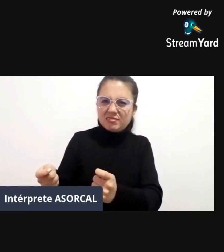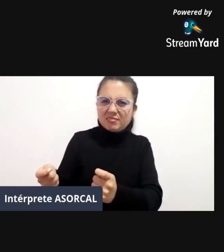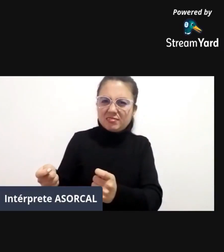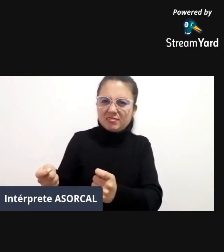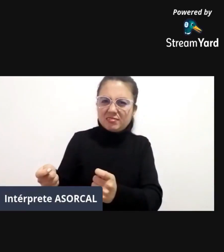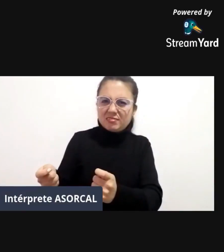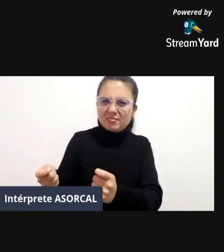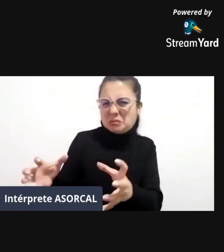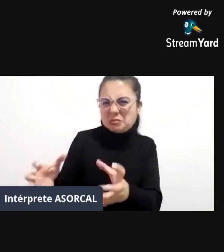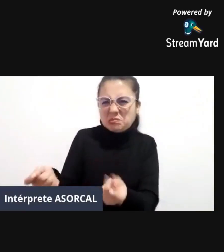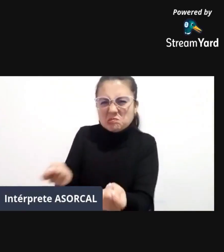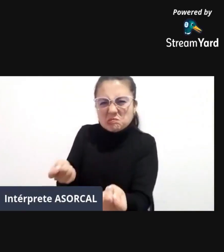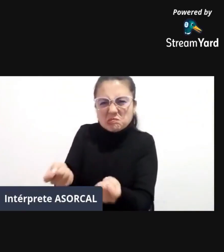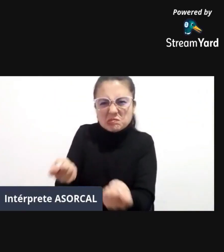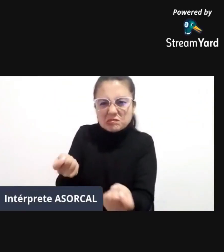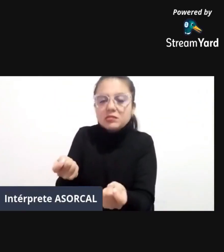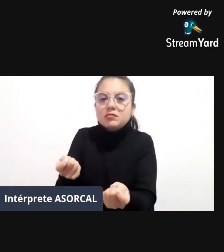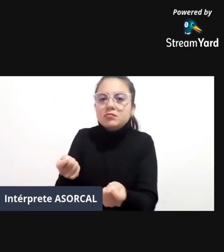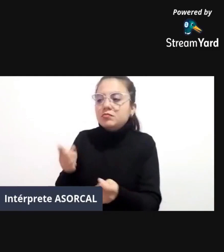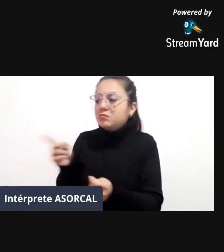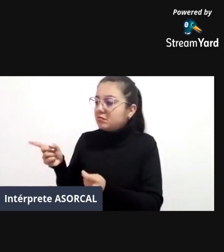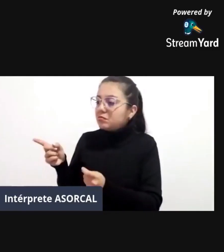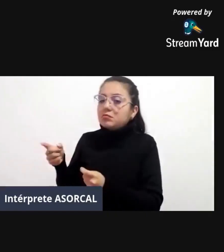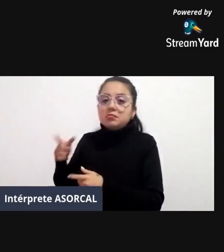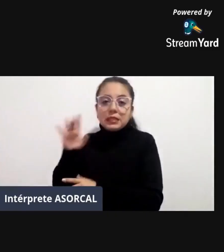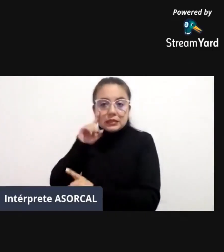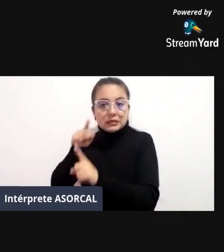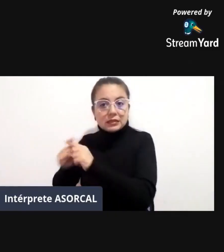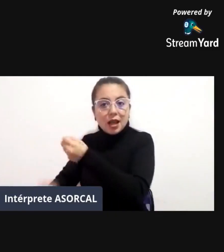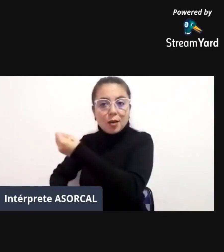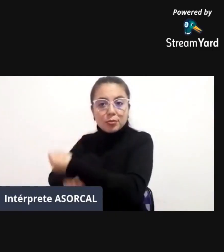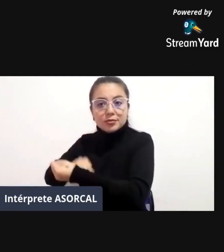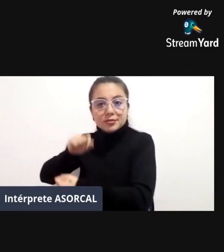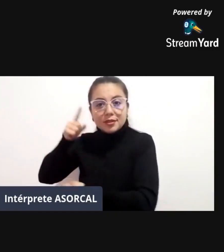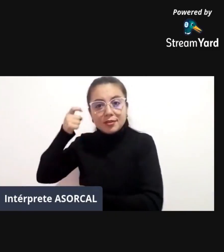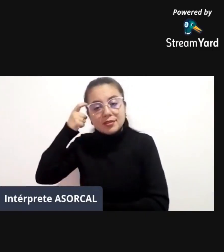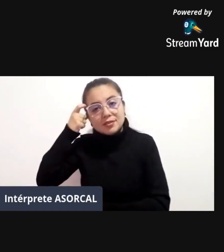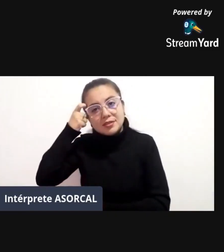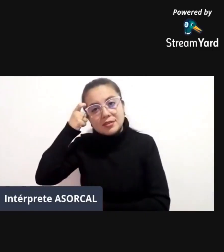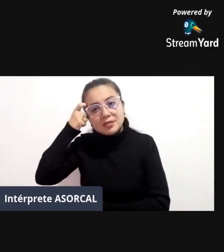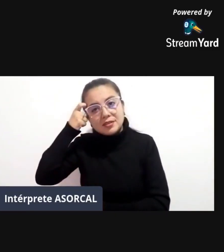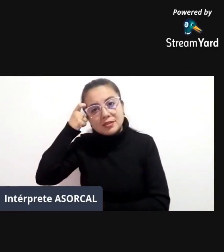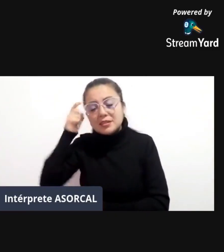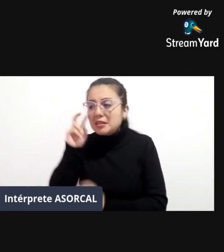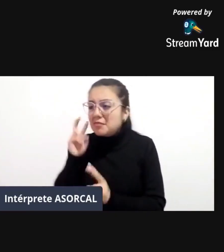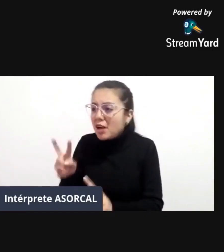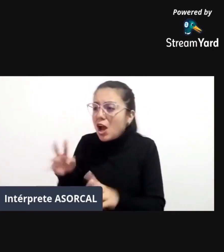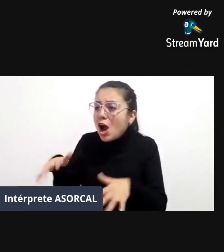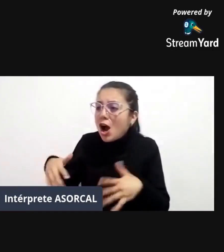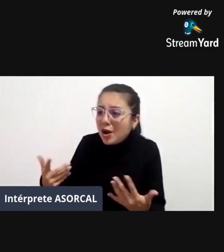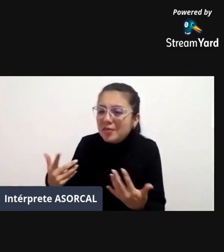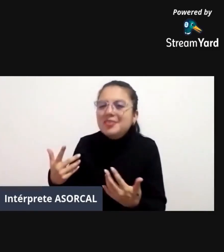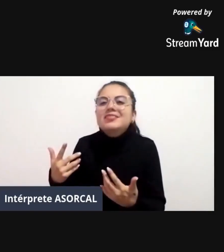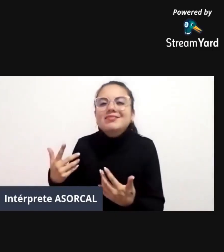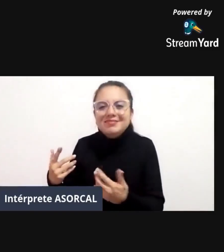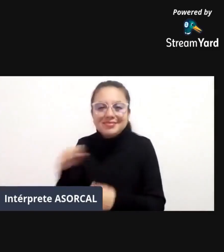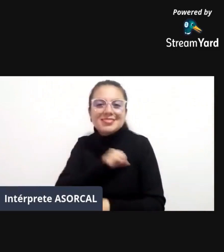represión, y viendo cómo el país se encaminaba irremediablemente hacia una guerra civil de la cual